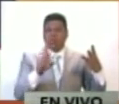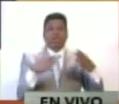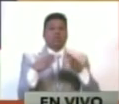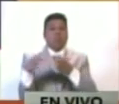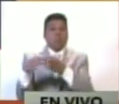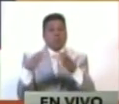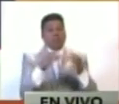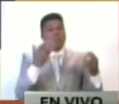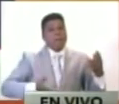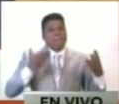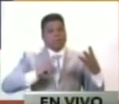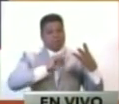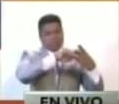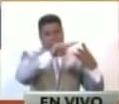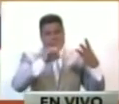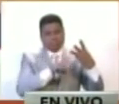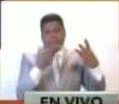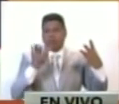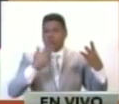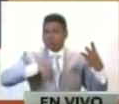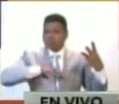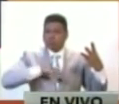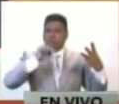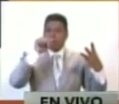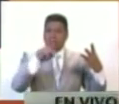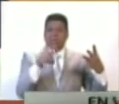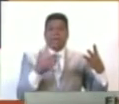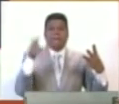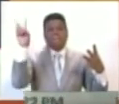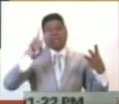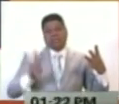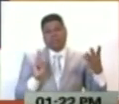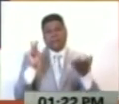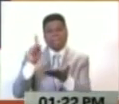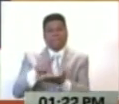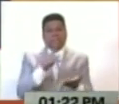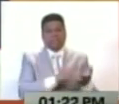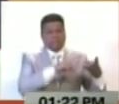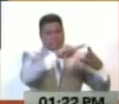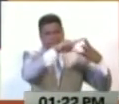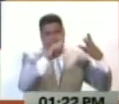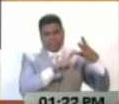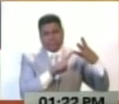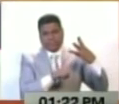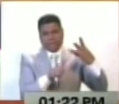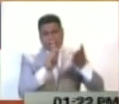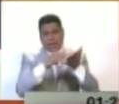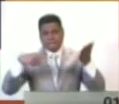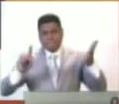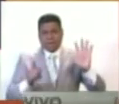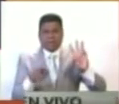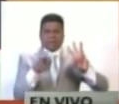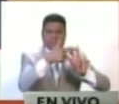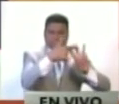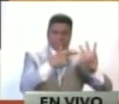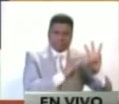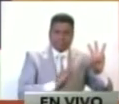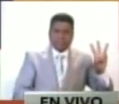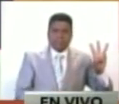derechos de las Naciones Unidas, ahí está Venezuela presente, o presidiendo, o formando parte. Tenemos